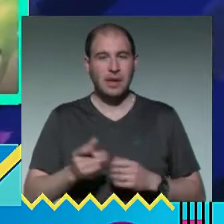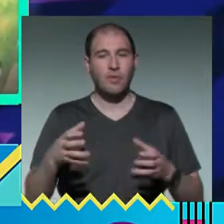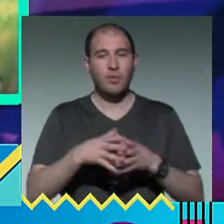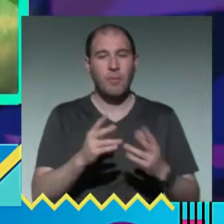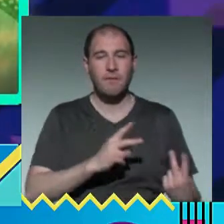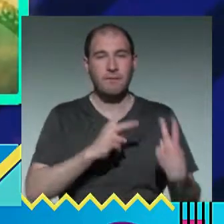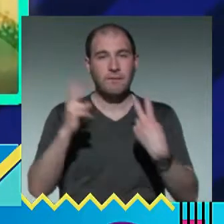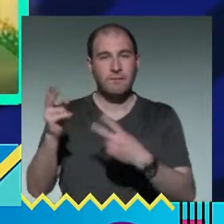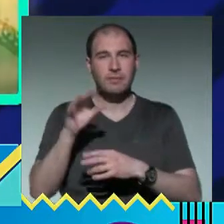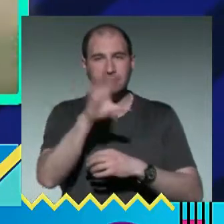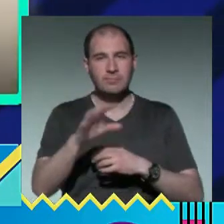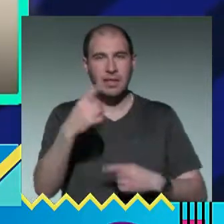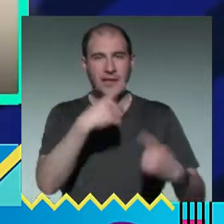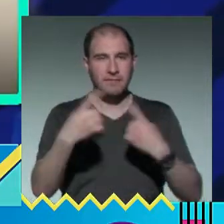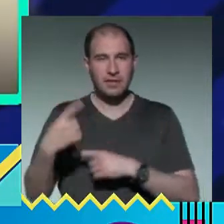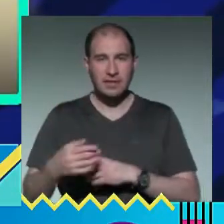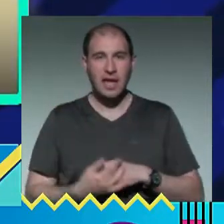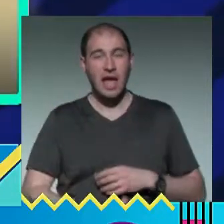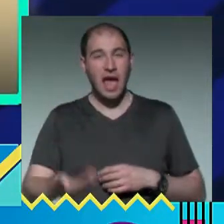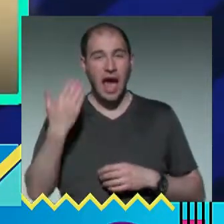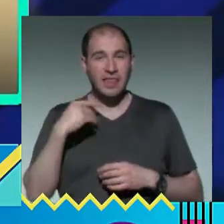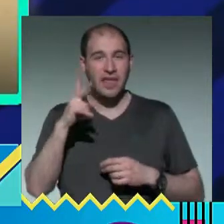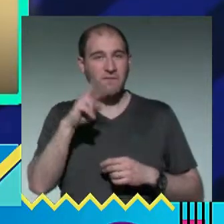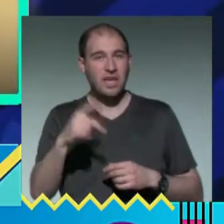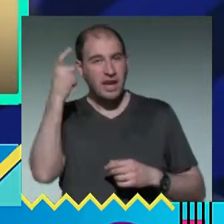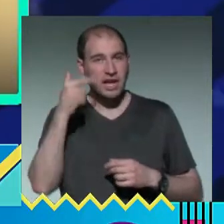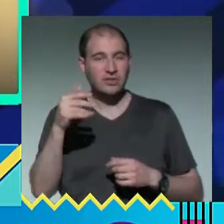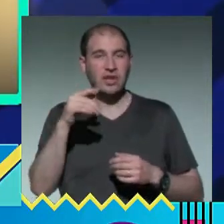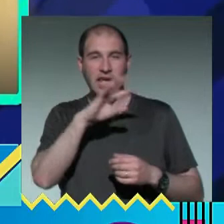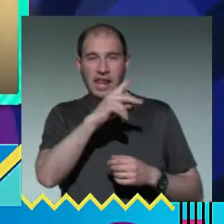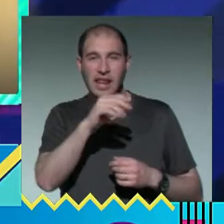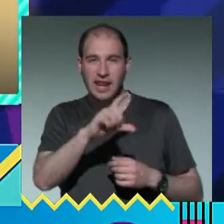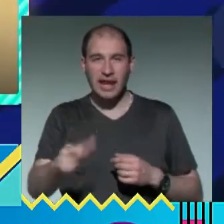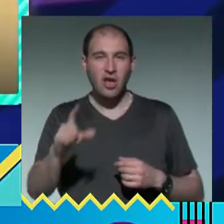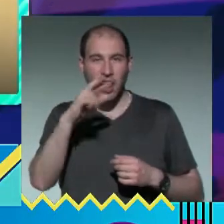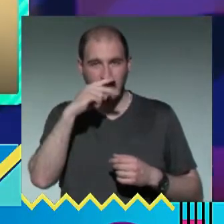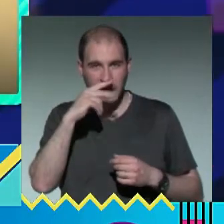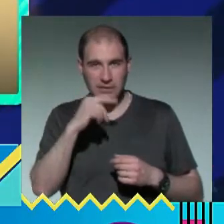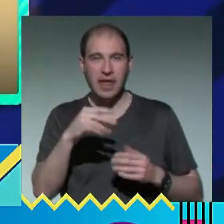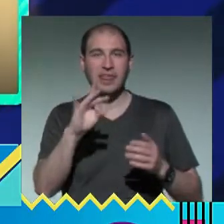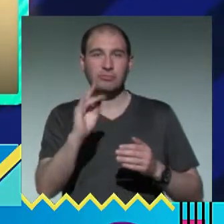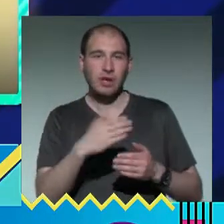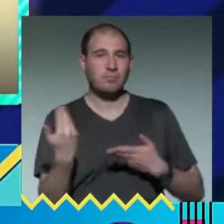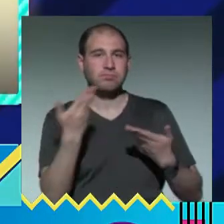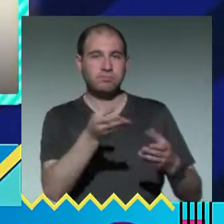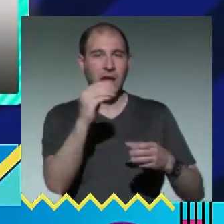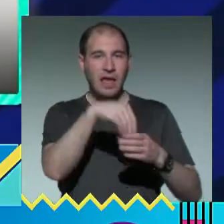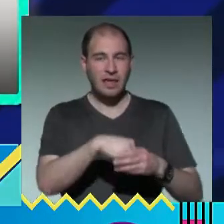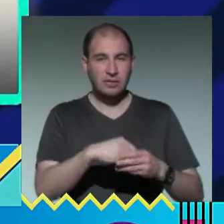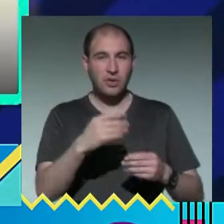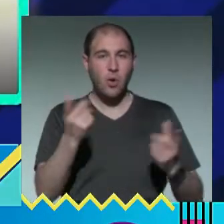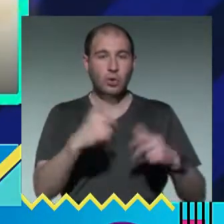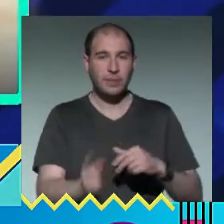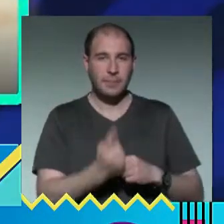expediciones a diferentes partes de lo que era el virreinato del Río de la Plata para que enviaran sus diputados y se incorporaran a esta